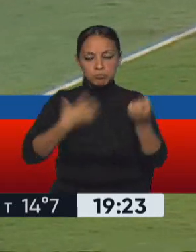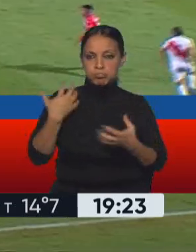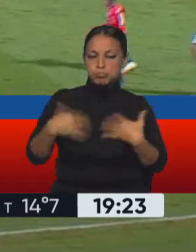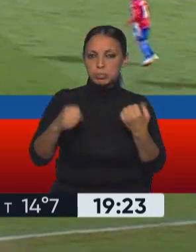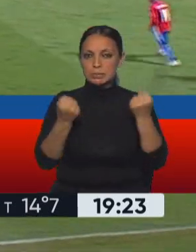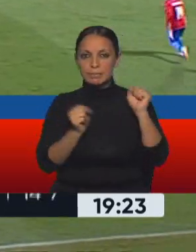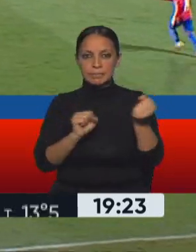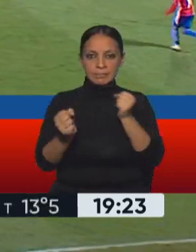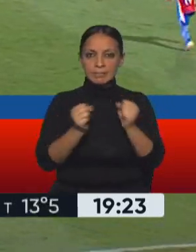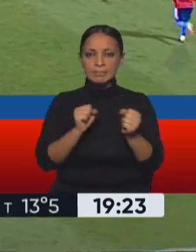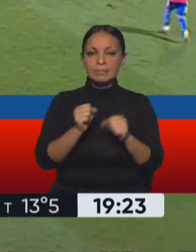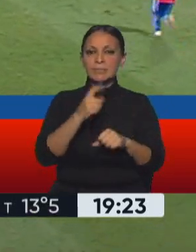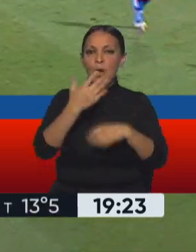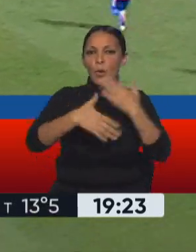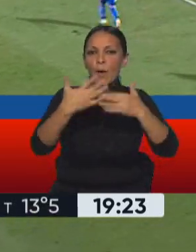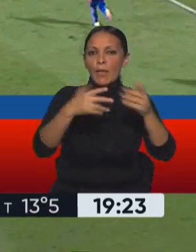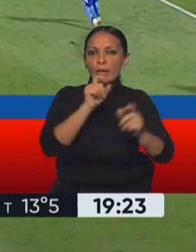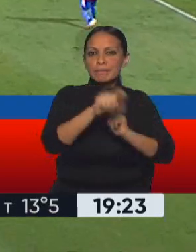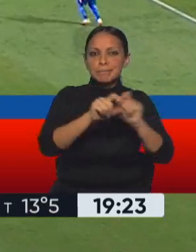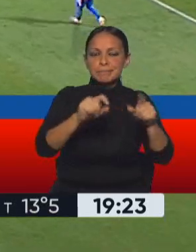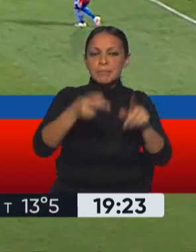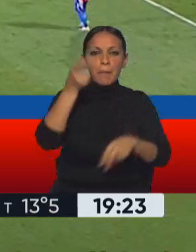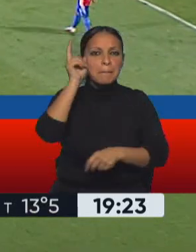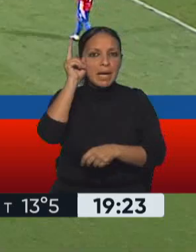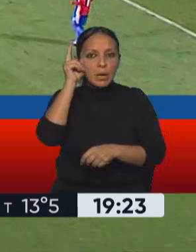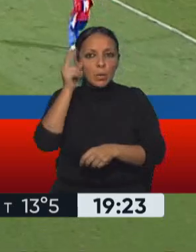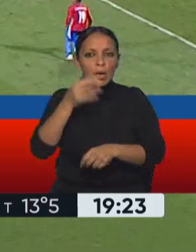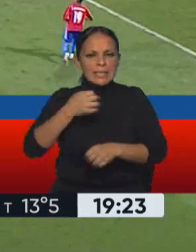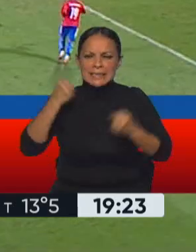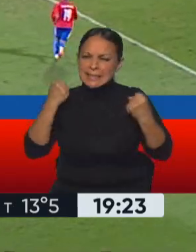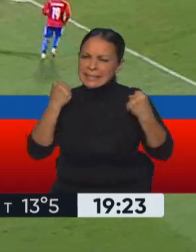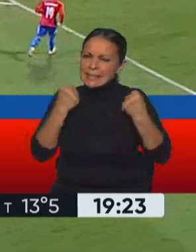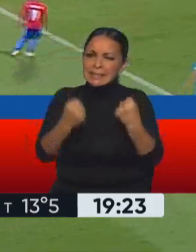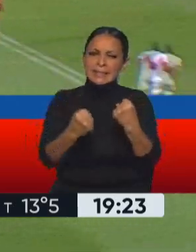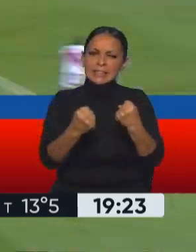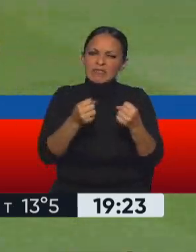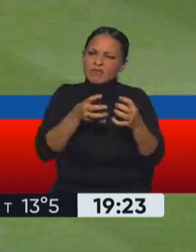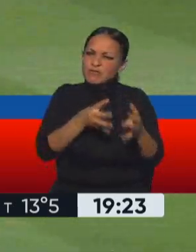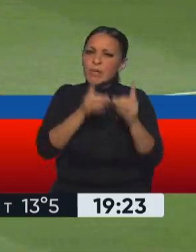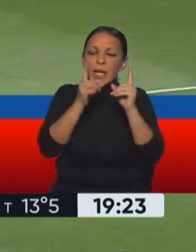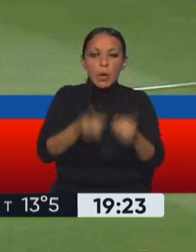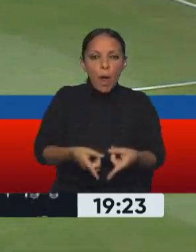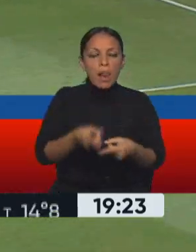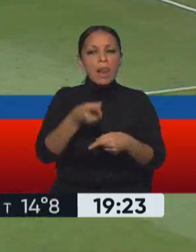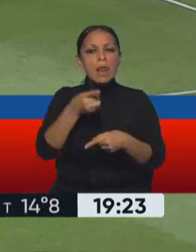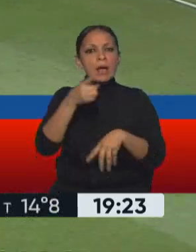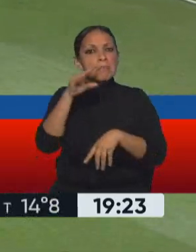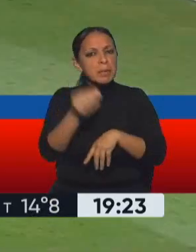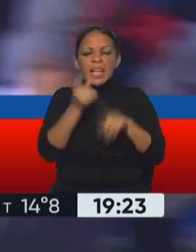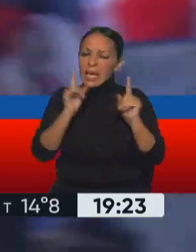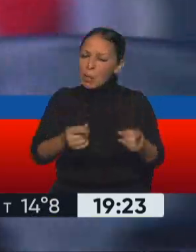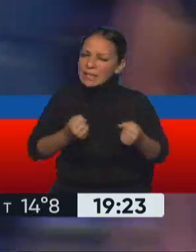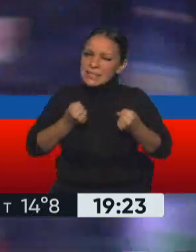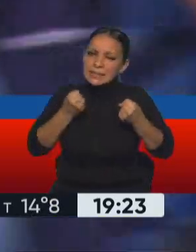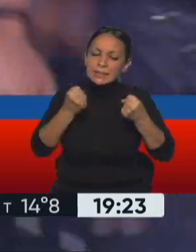Lapadula, con Josimar Yotún, para Perú que nunca se entregó hasta el final del partido, hasta incluso perdiéndolo,